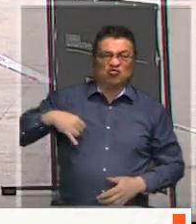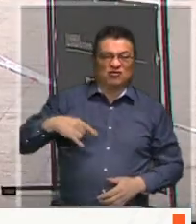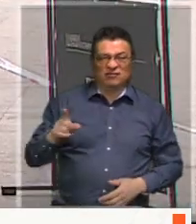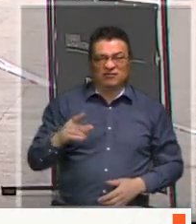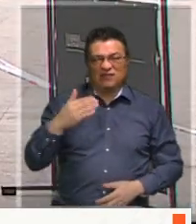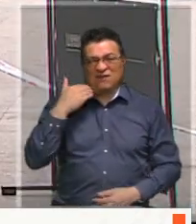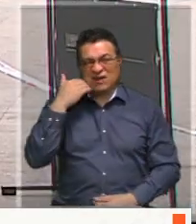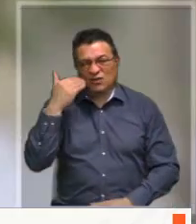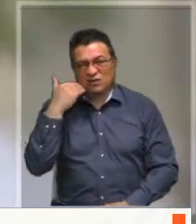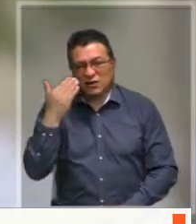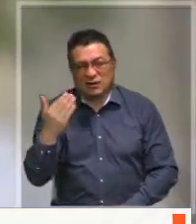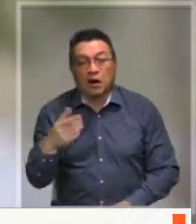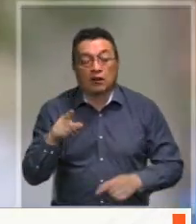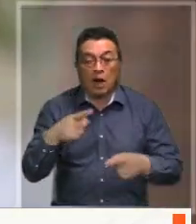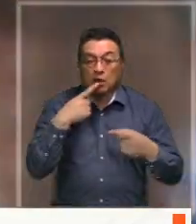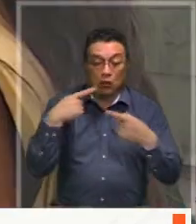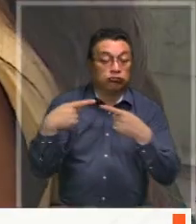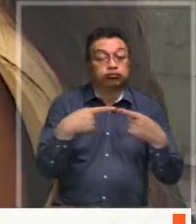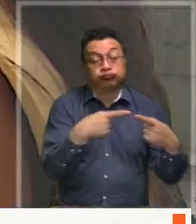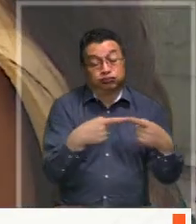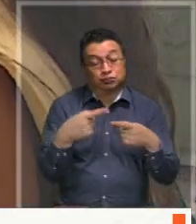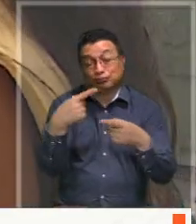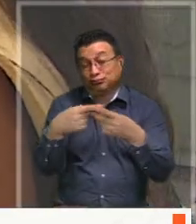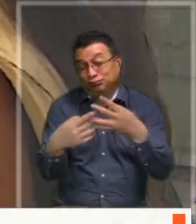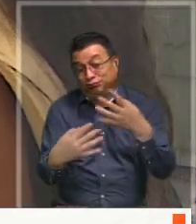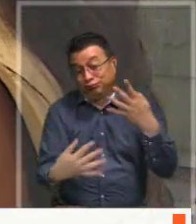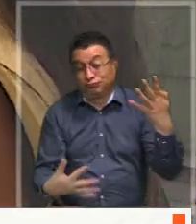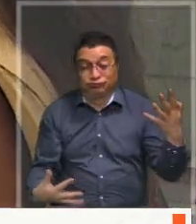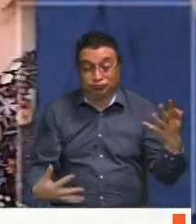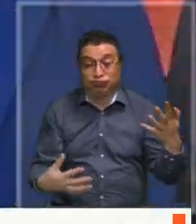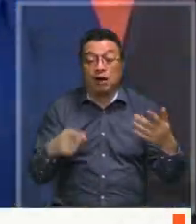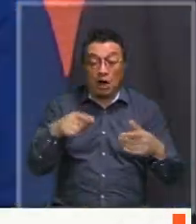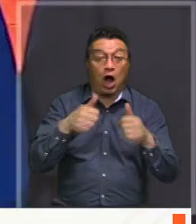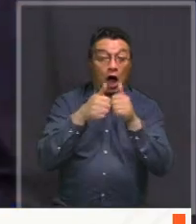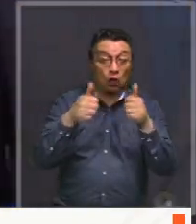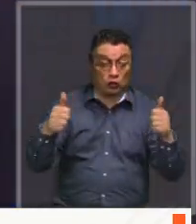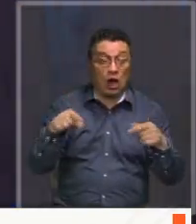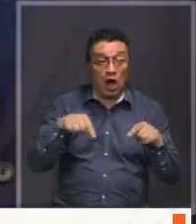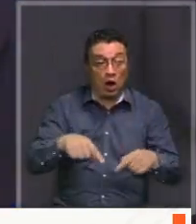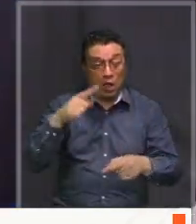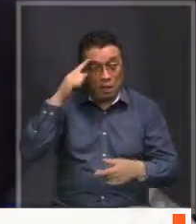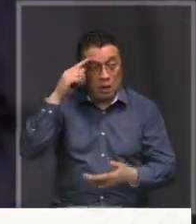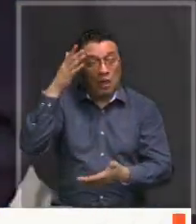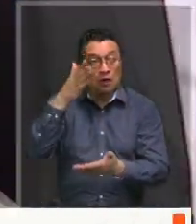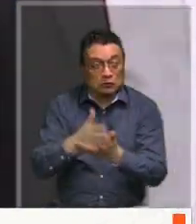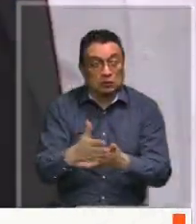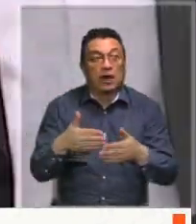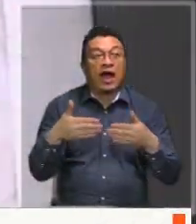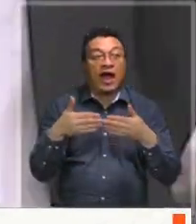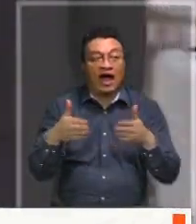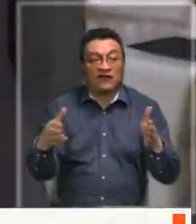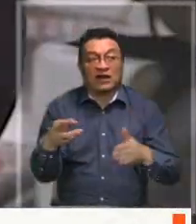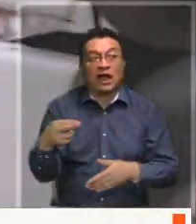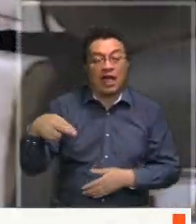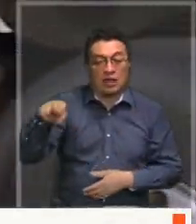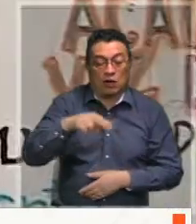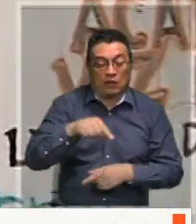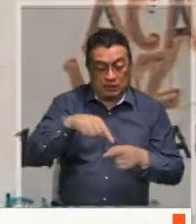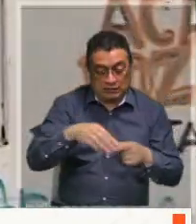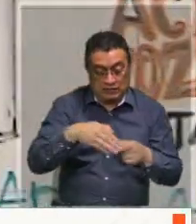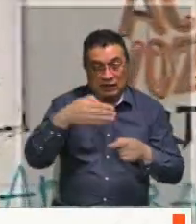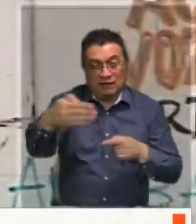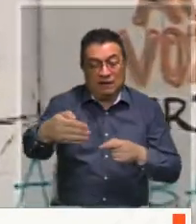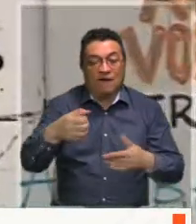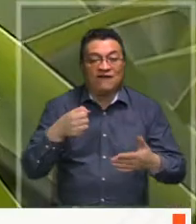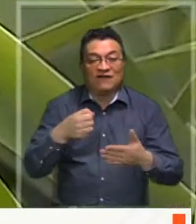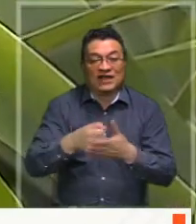debate sin duda podría ser eterno. Ahora lo más concreto es que las autoridades decidieron reabrir este acceso y lo harán de aquí a mitad de año.